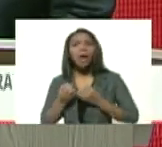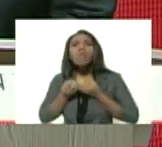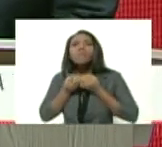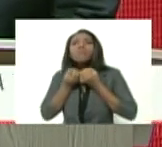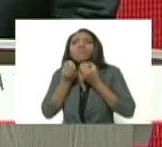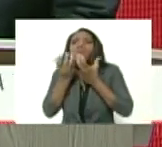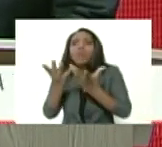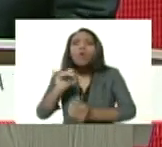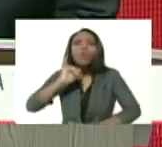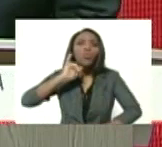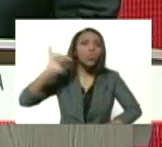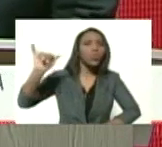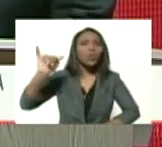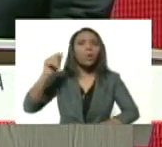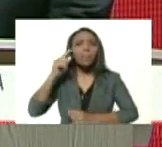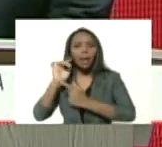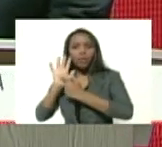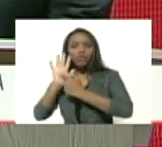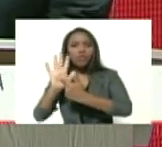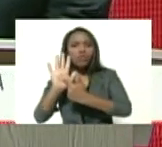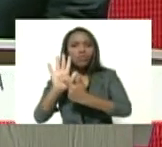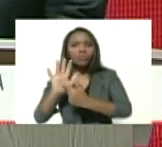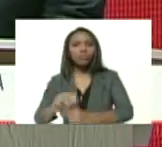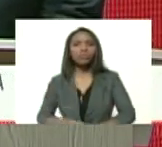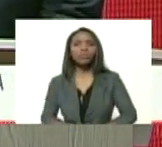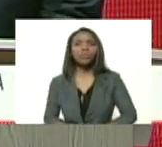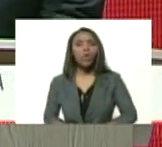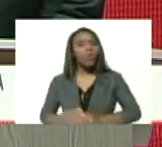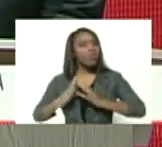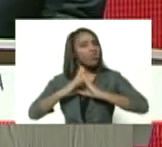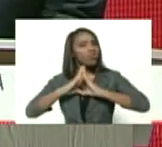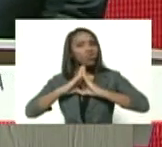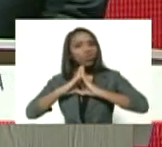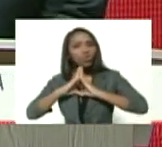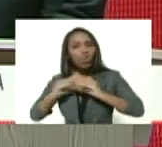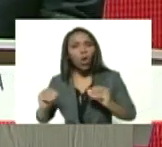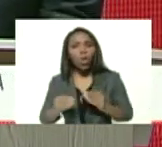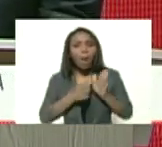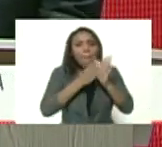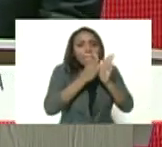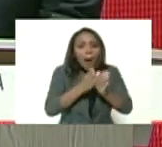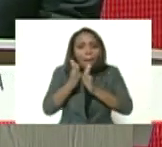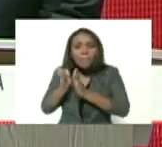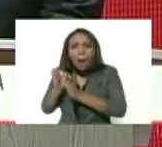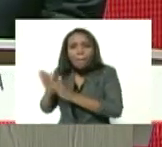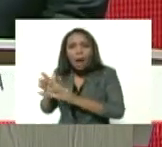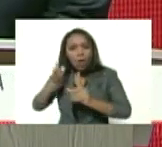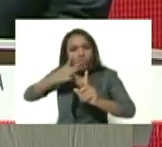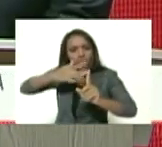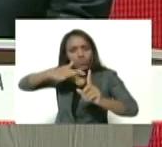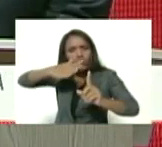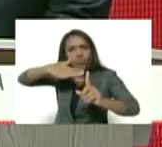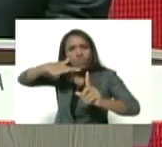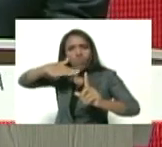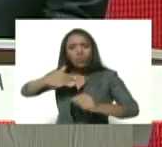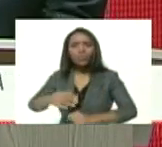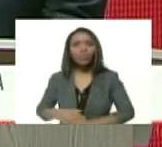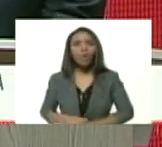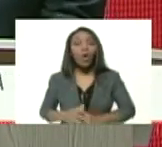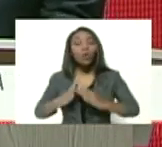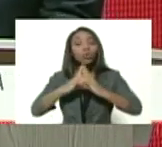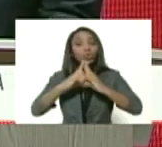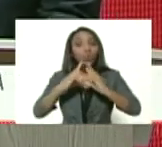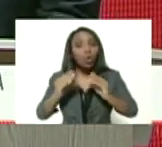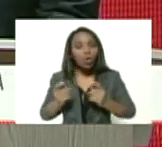para denunciar, para develar todos los planes conspirativos, todos